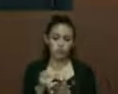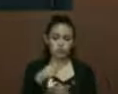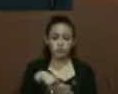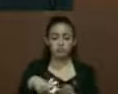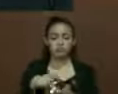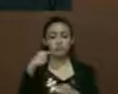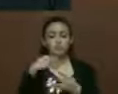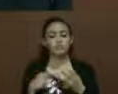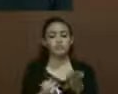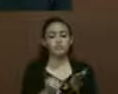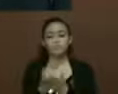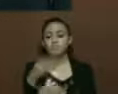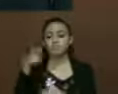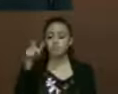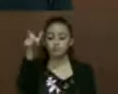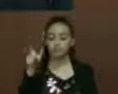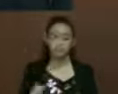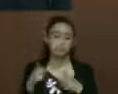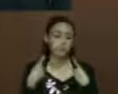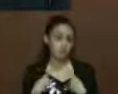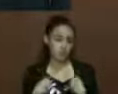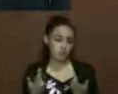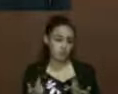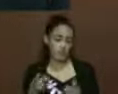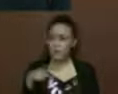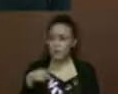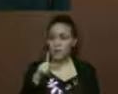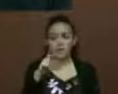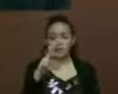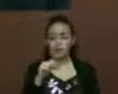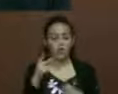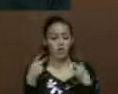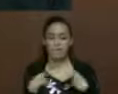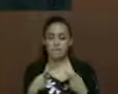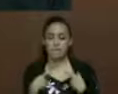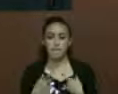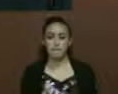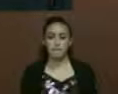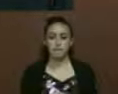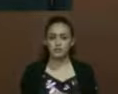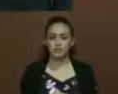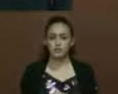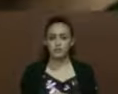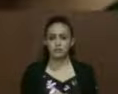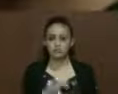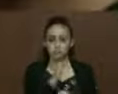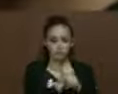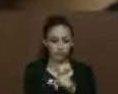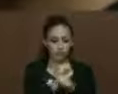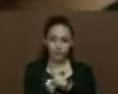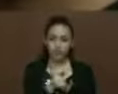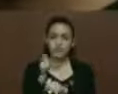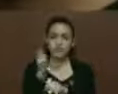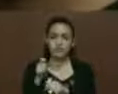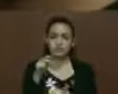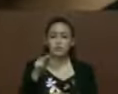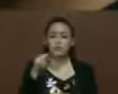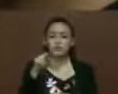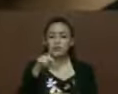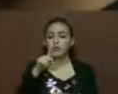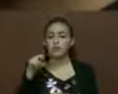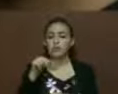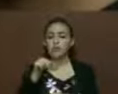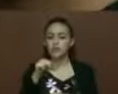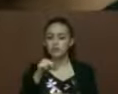causa que determine la situación. Pero no es que esté, de acuerdo a la información que tenemos, no es que esté Urapicho alzado,